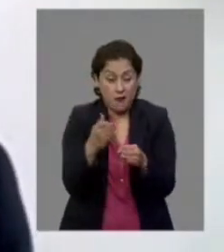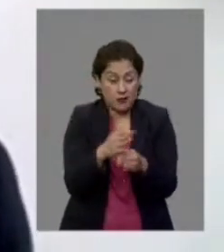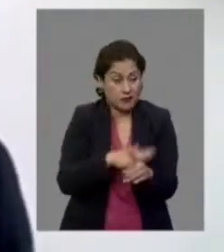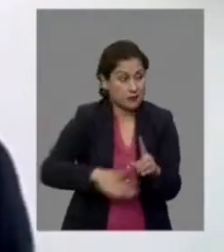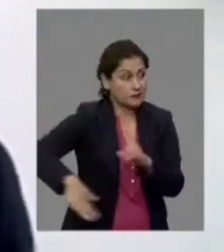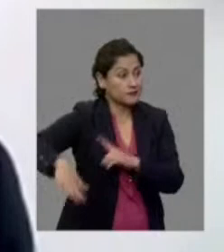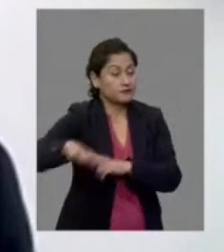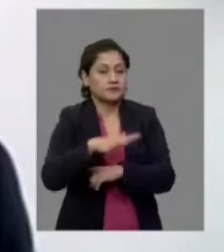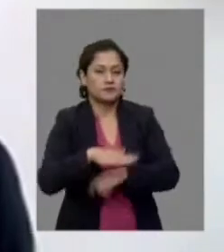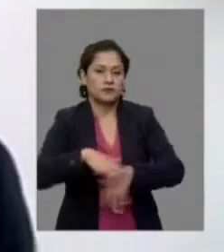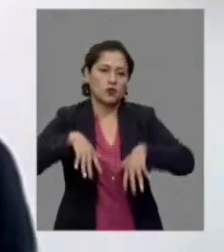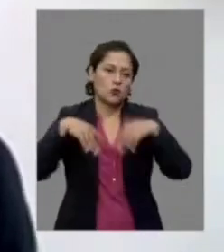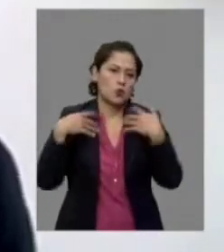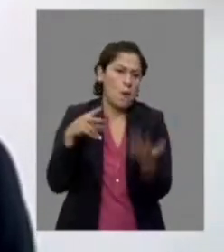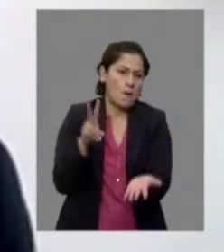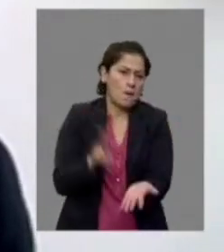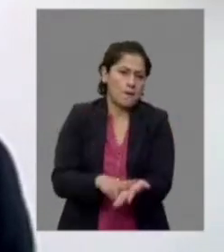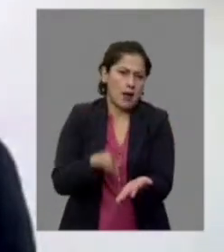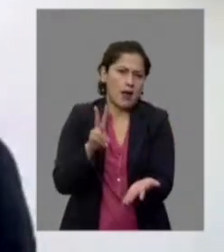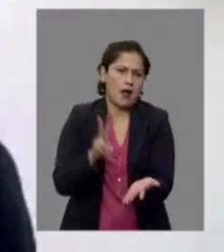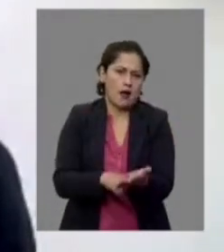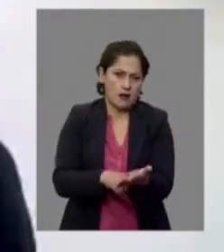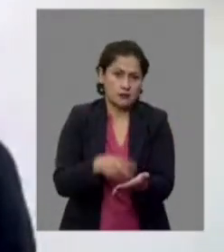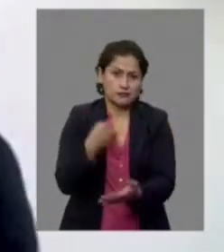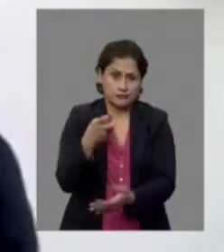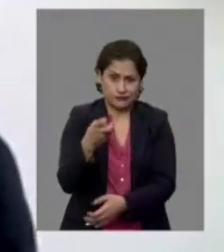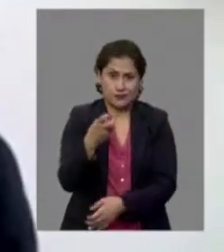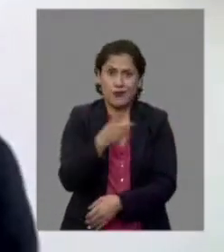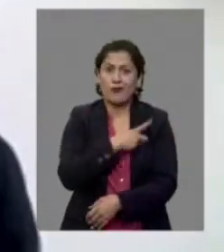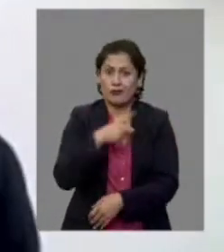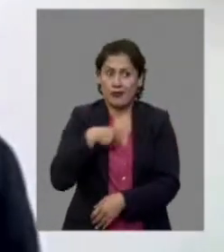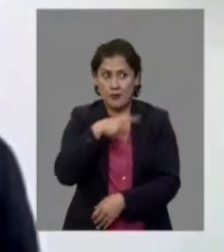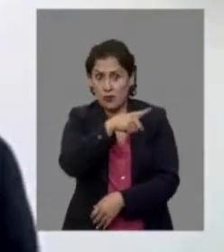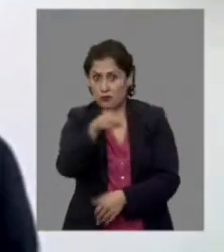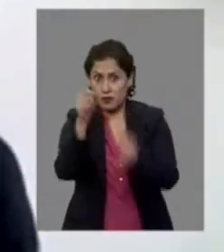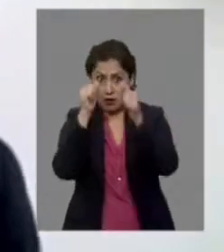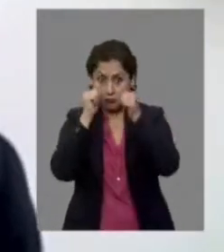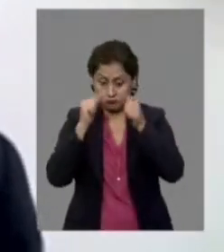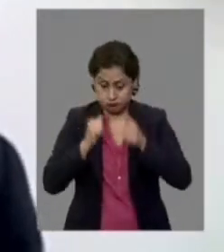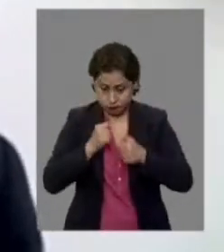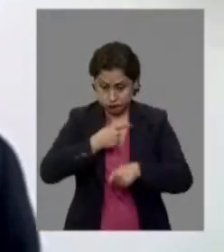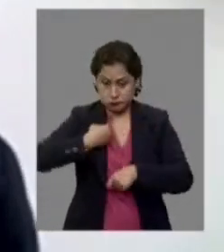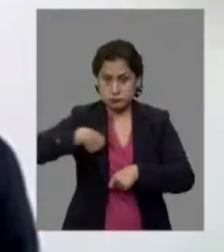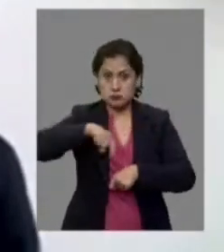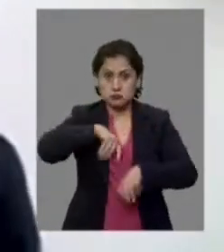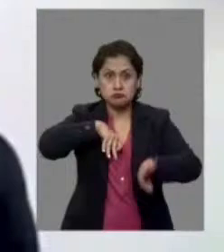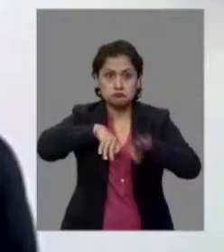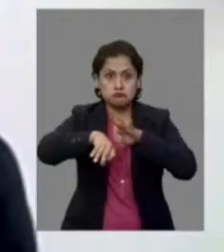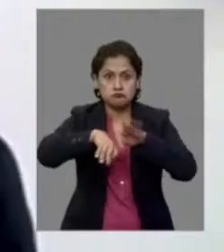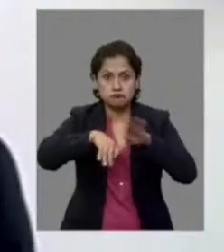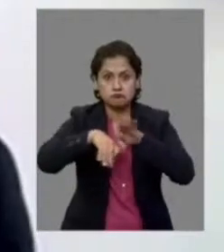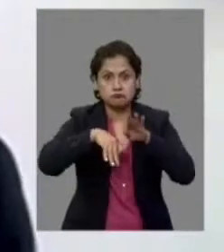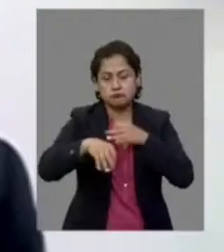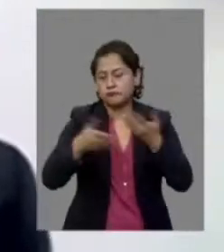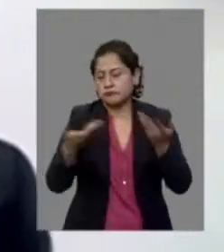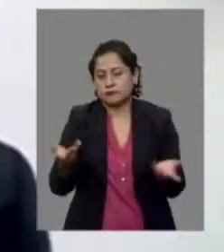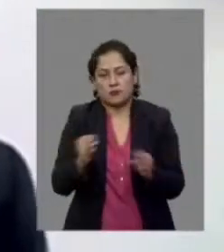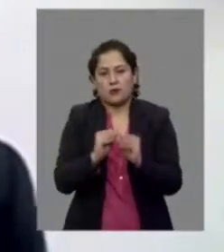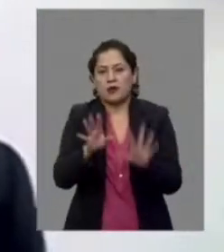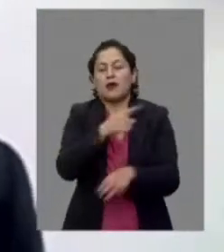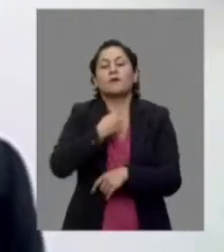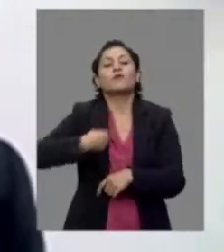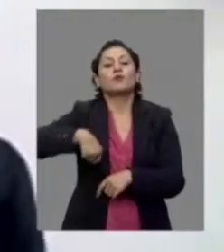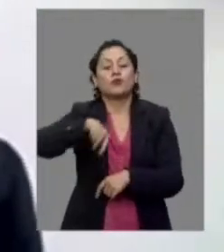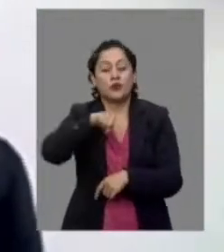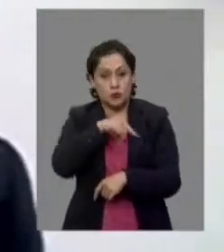aspecto, debe de aprovecharse, y nosotros pues seguiremos con todos estos retos que se